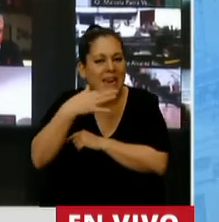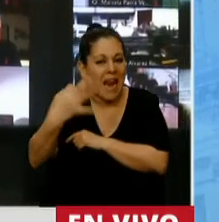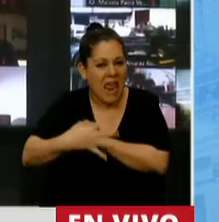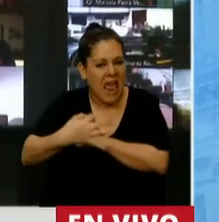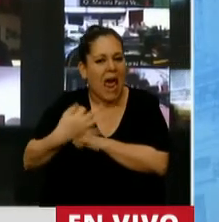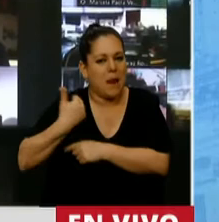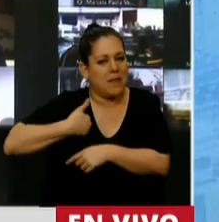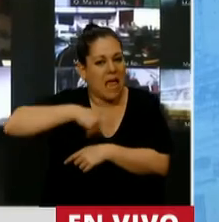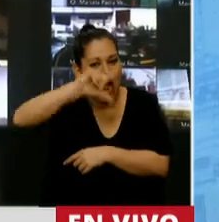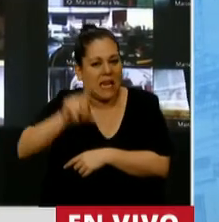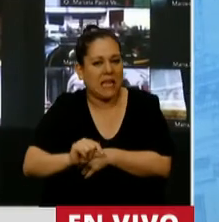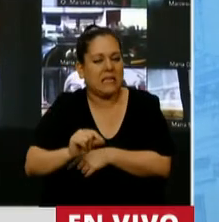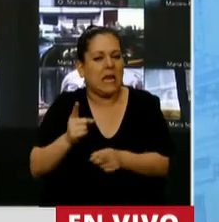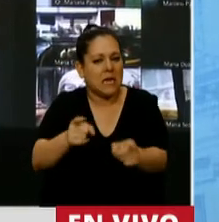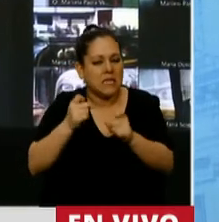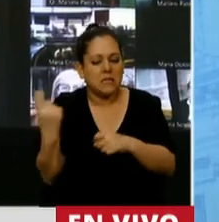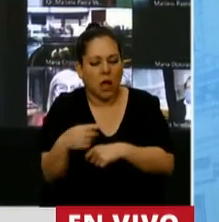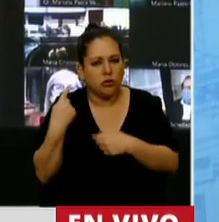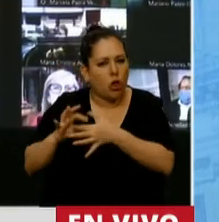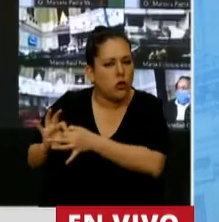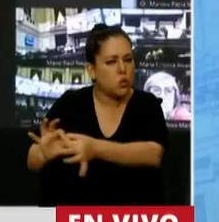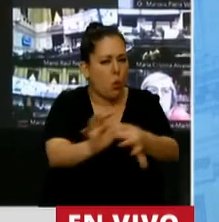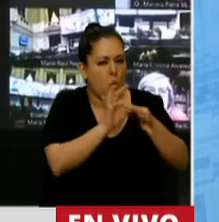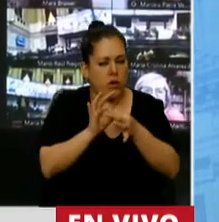la Argentina nos necesita unidos, nos necesita